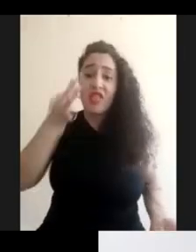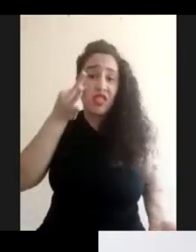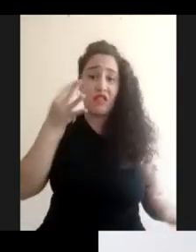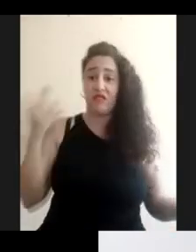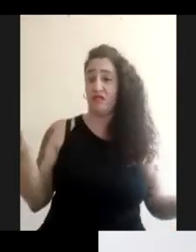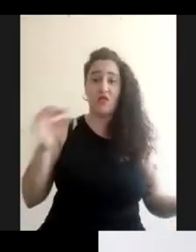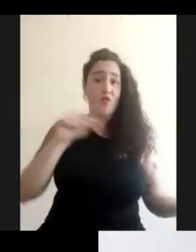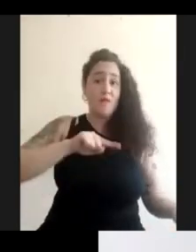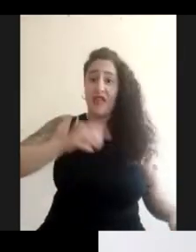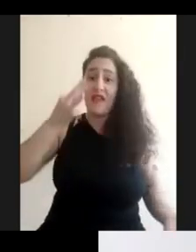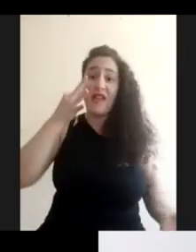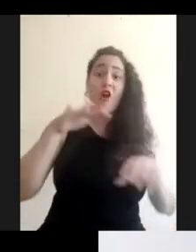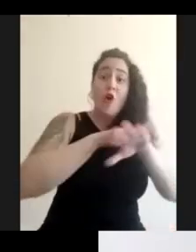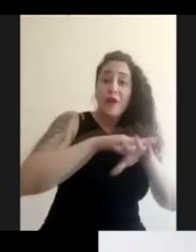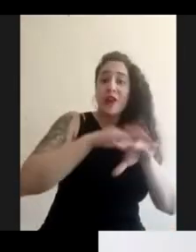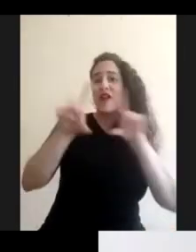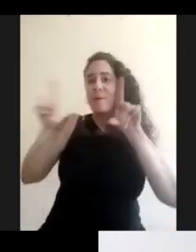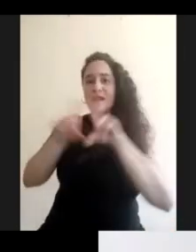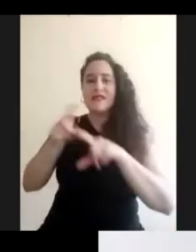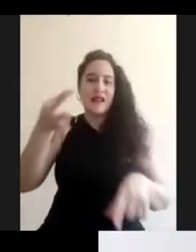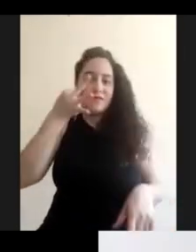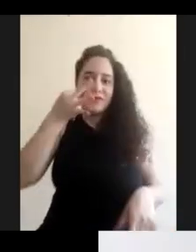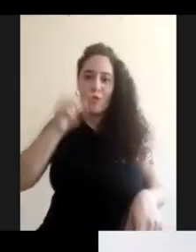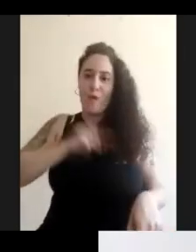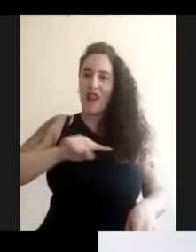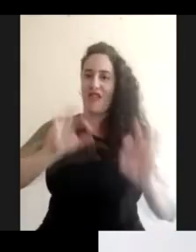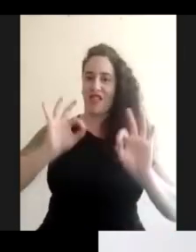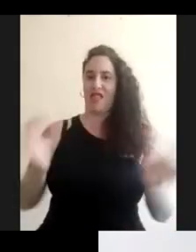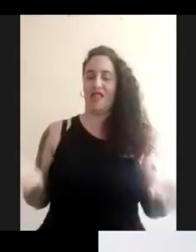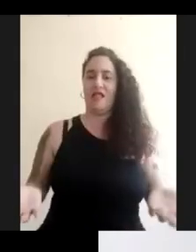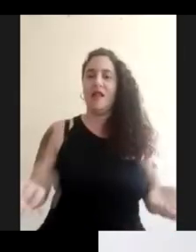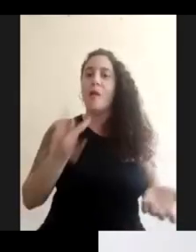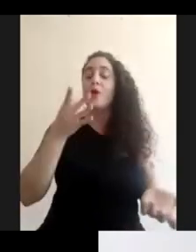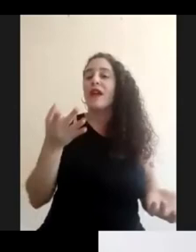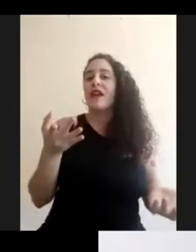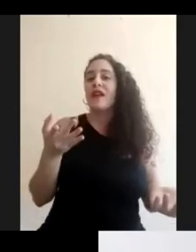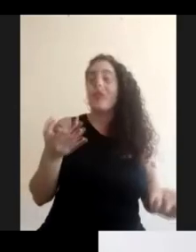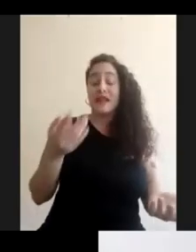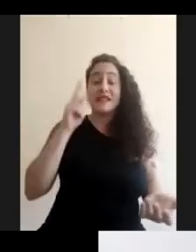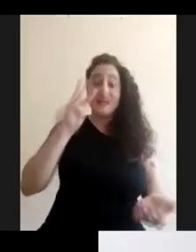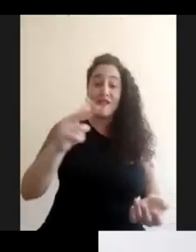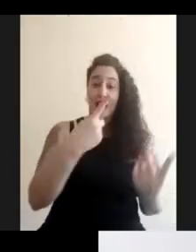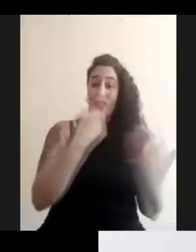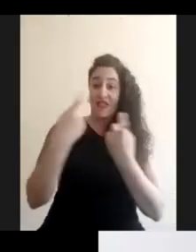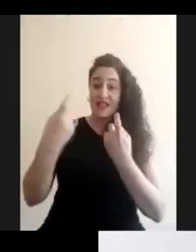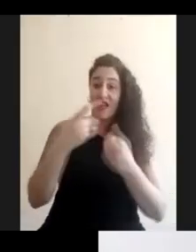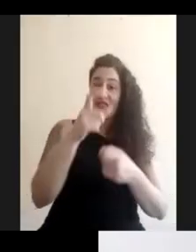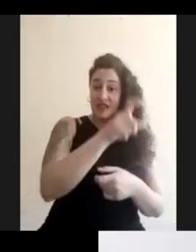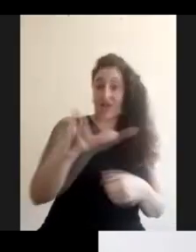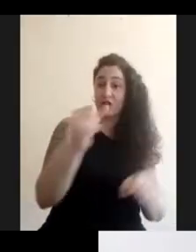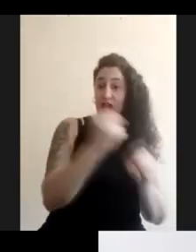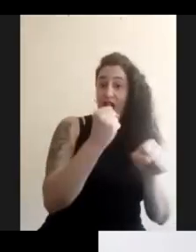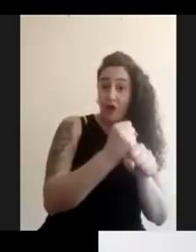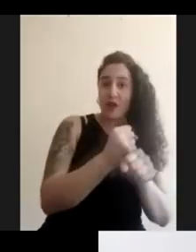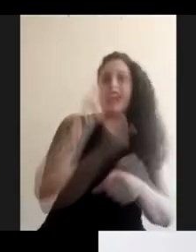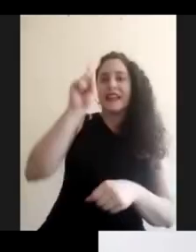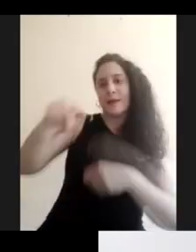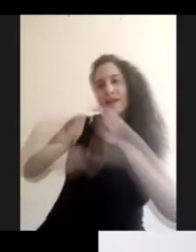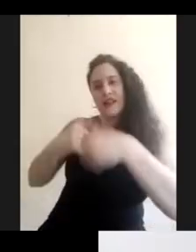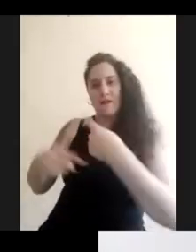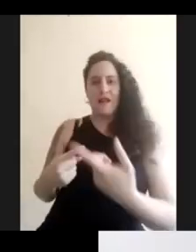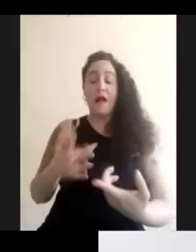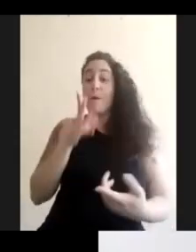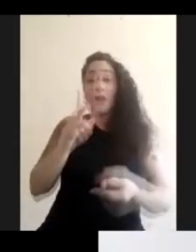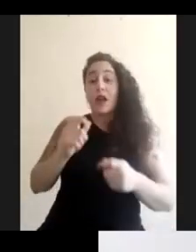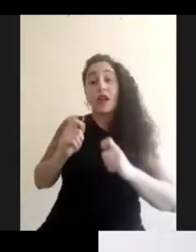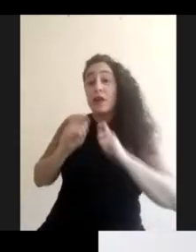humanos y se fijen en las necesidades tanto de trabajadores en este caso como de las mismas familias que están careciendo de un servicio